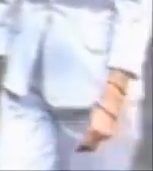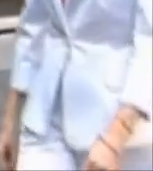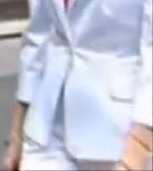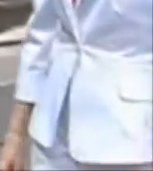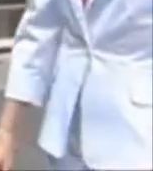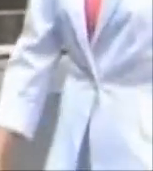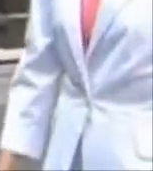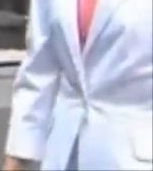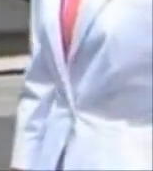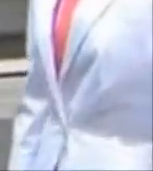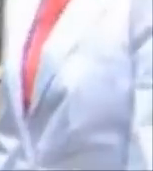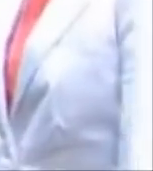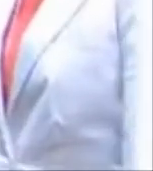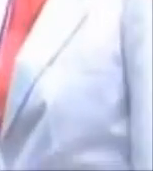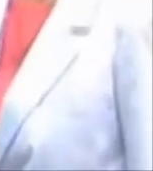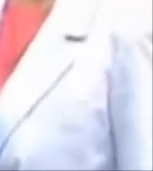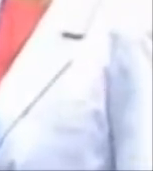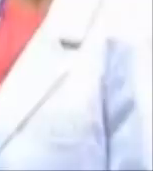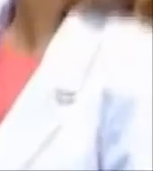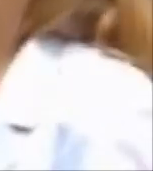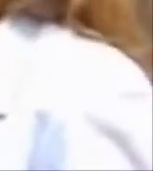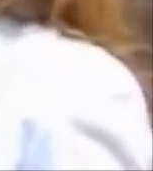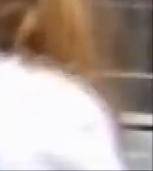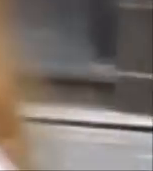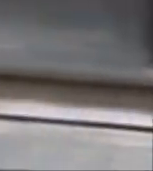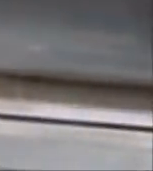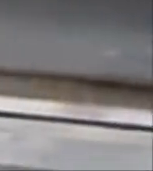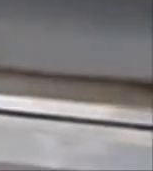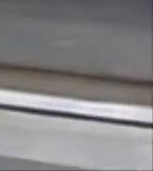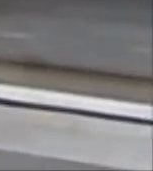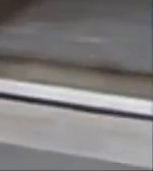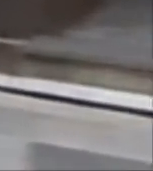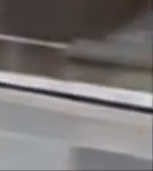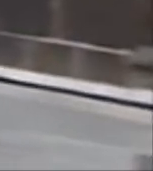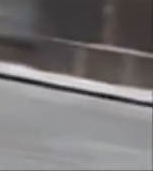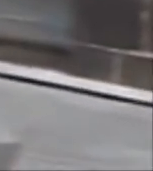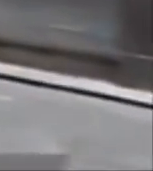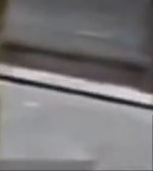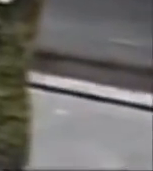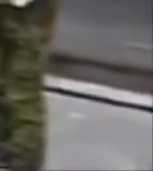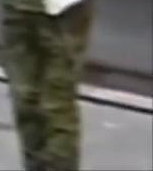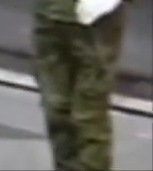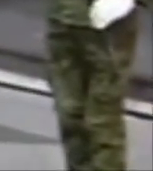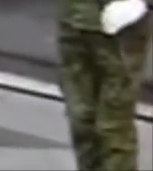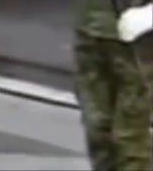escolta de bandera para saludar a nuestro lábaro patrio.